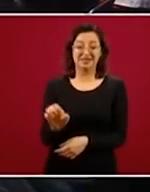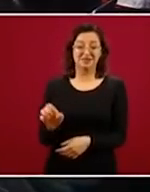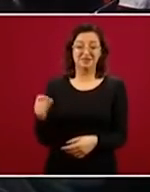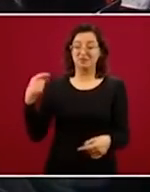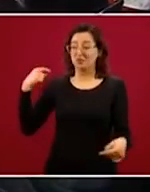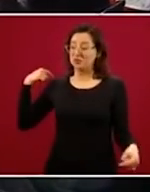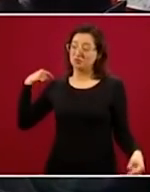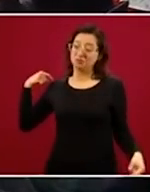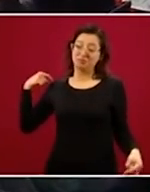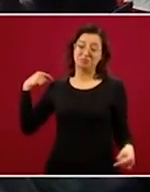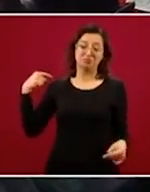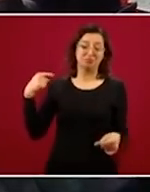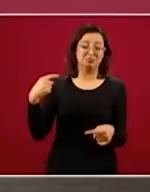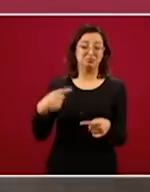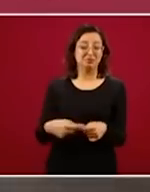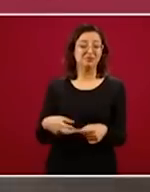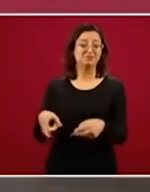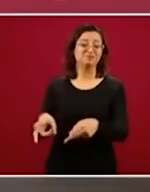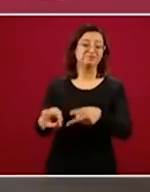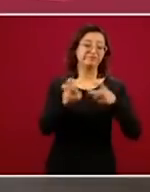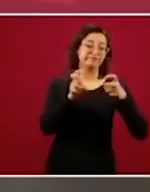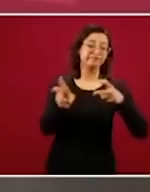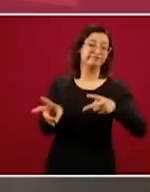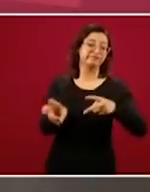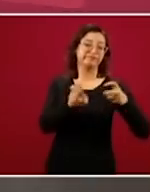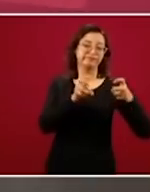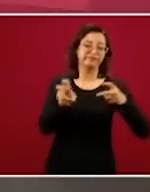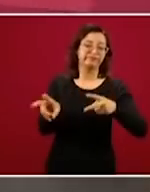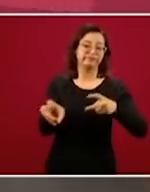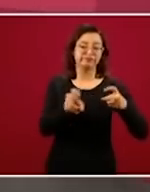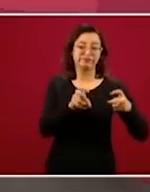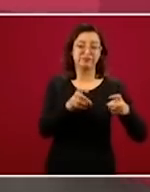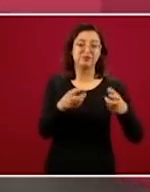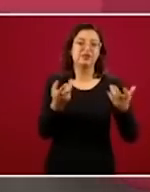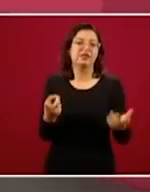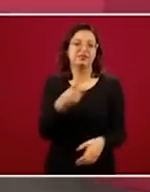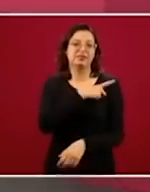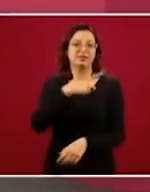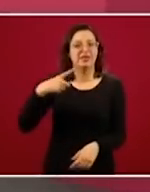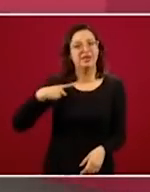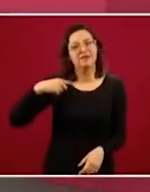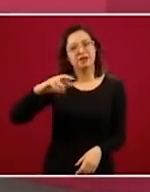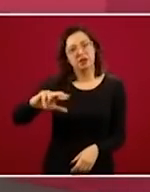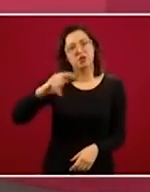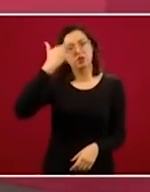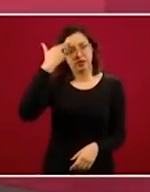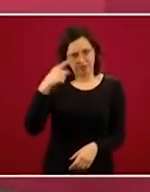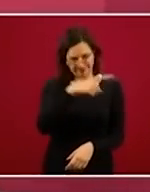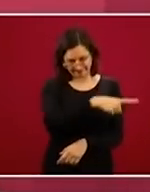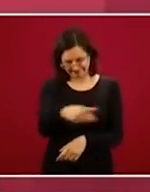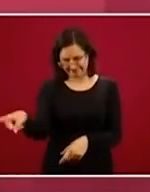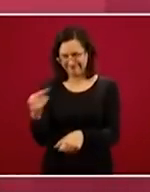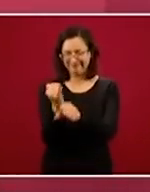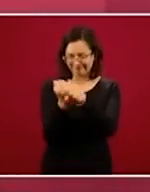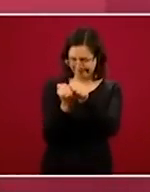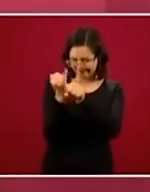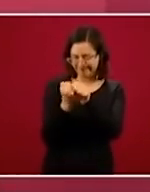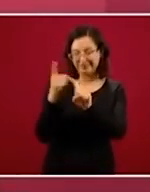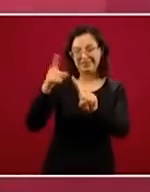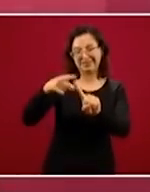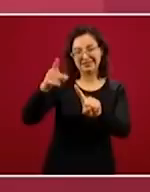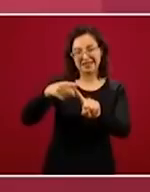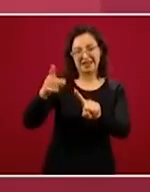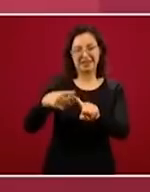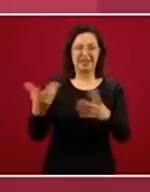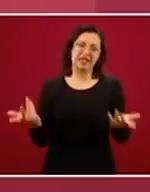nada más es cosa de recordar y eso ya se los dejo de tarea porque si no ya no